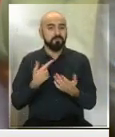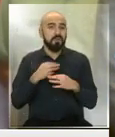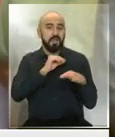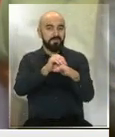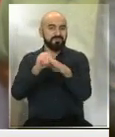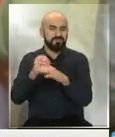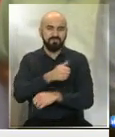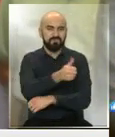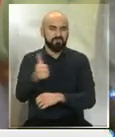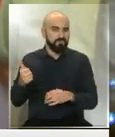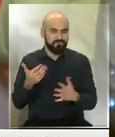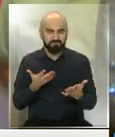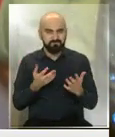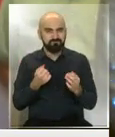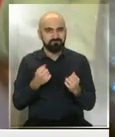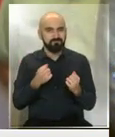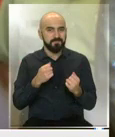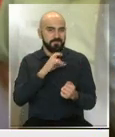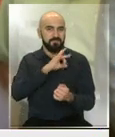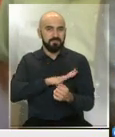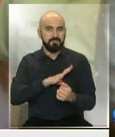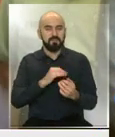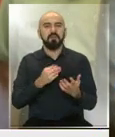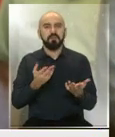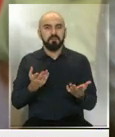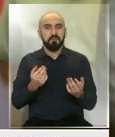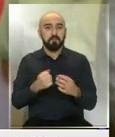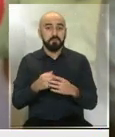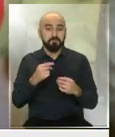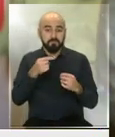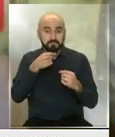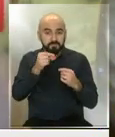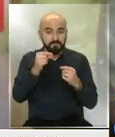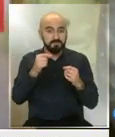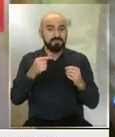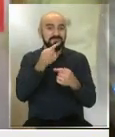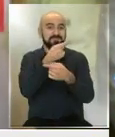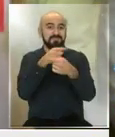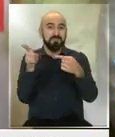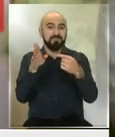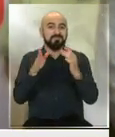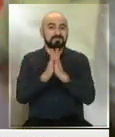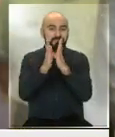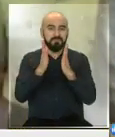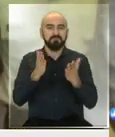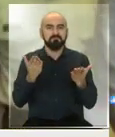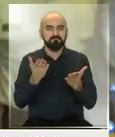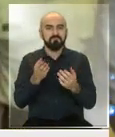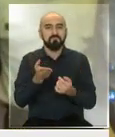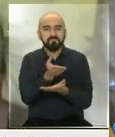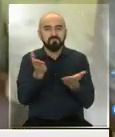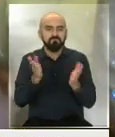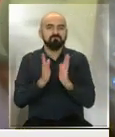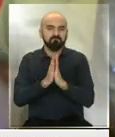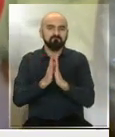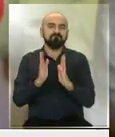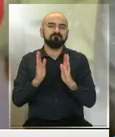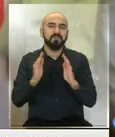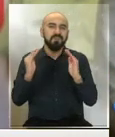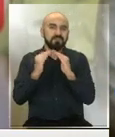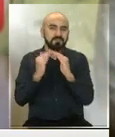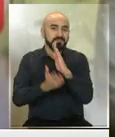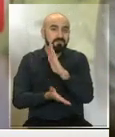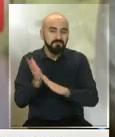compatriotas para que en esta semana que se avecina, donde se celebra Semana Santa, se abstengan de salir de sus hogares, porque